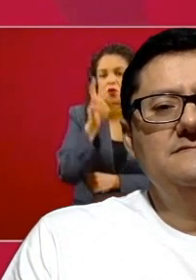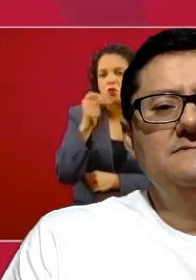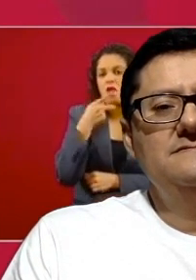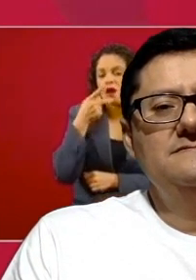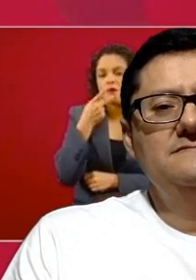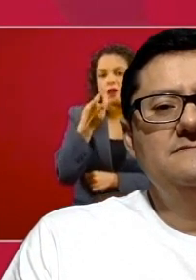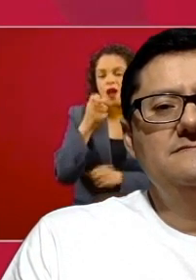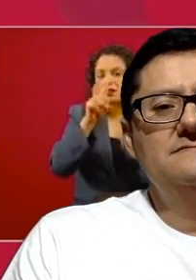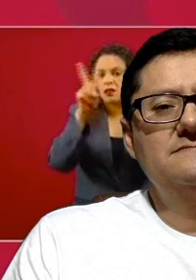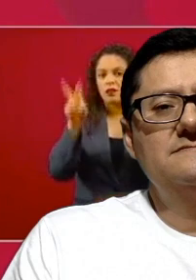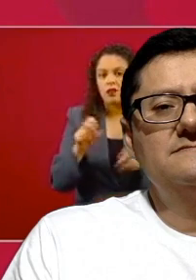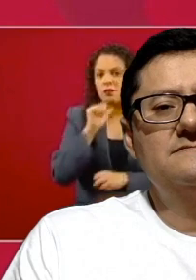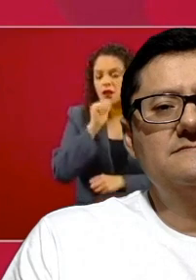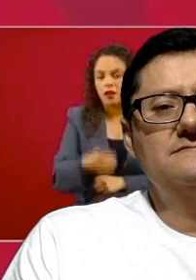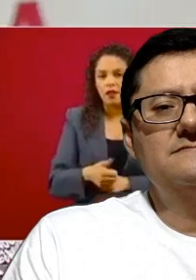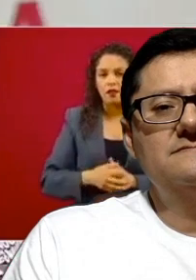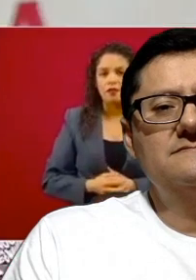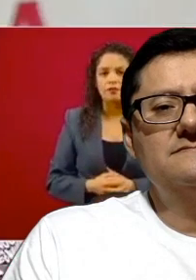que el encuentro